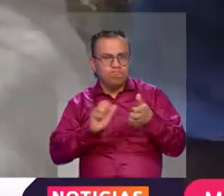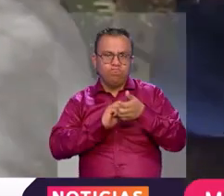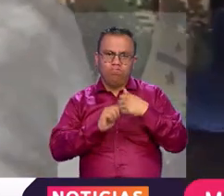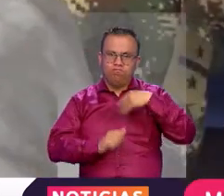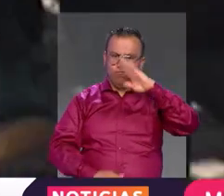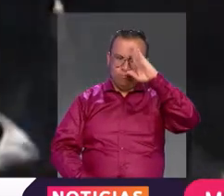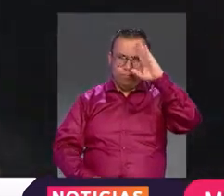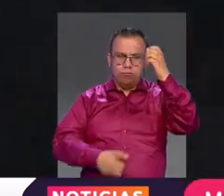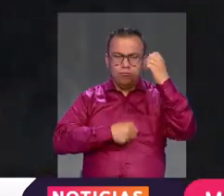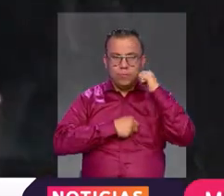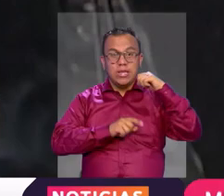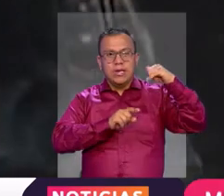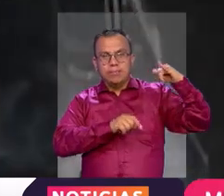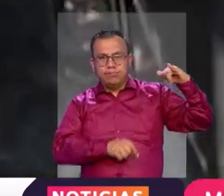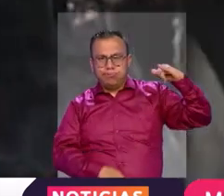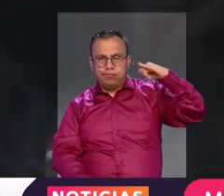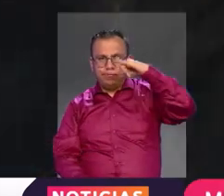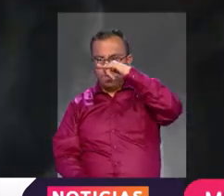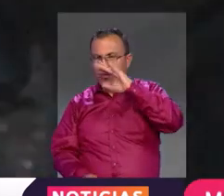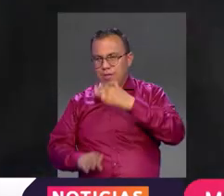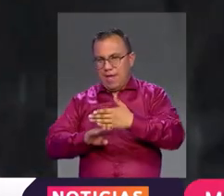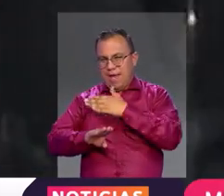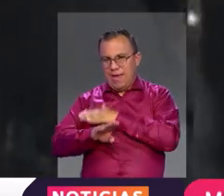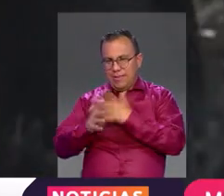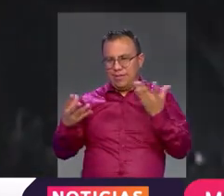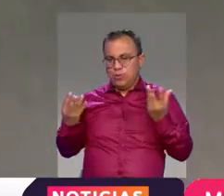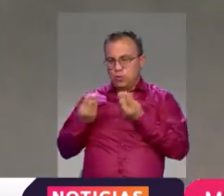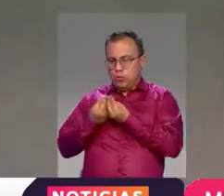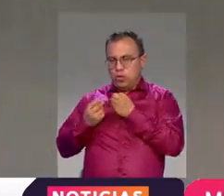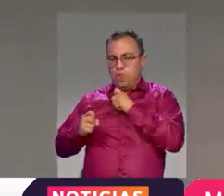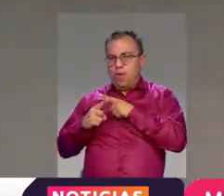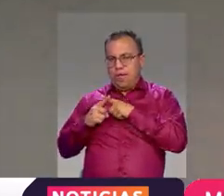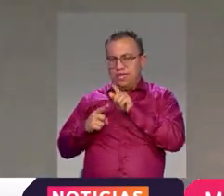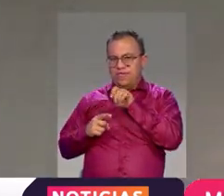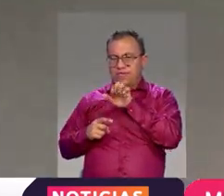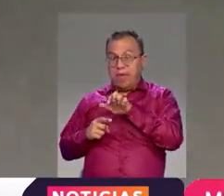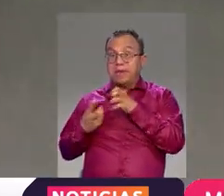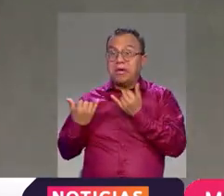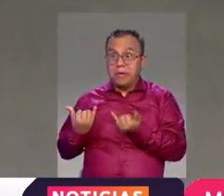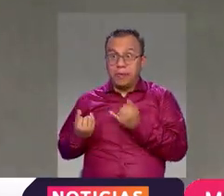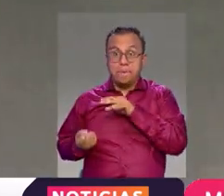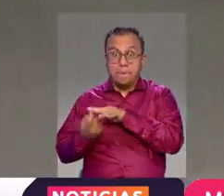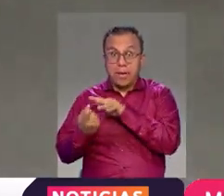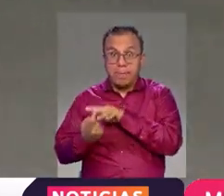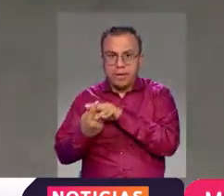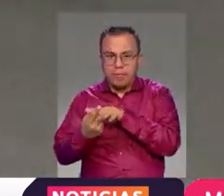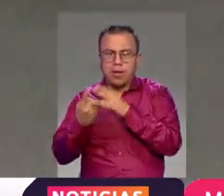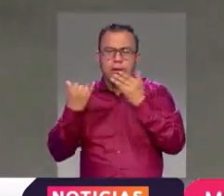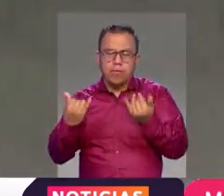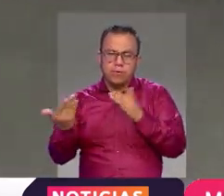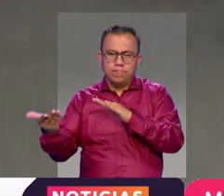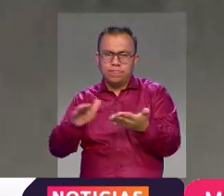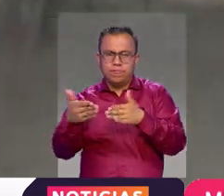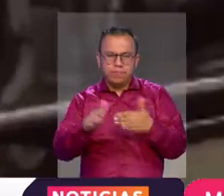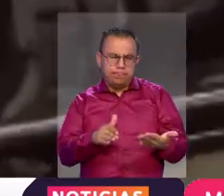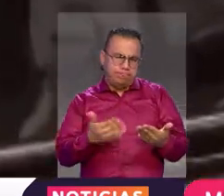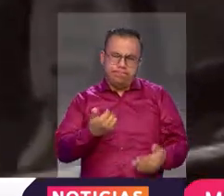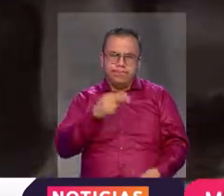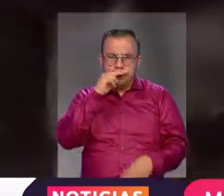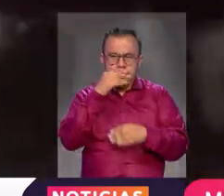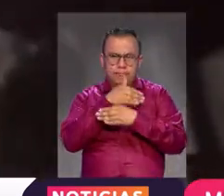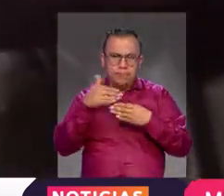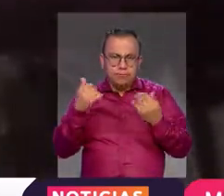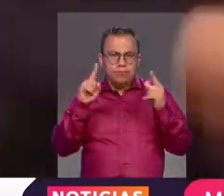de la Fuerza Aérea, en especial contra las antiguas FARC y sus llamadas disidencias, se ha registrado la muerte de decenas de